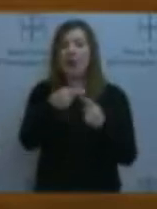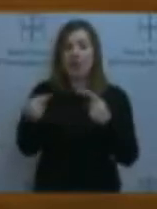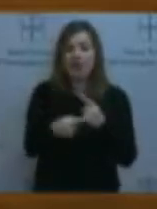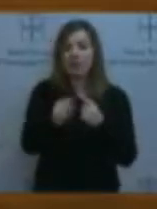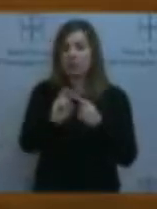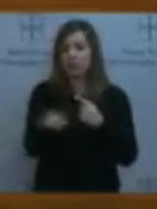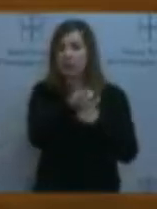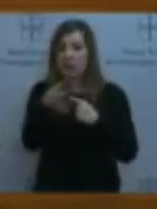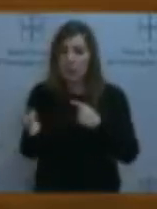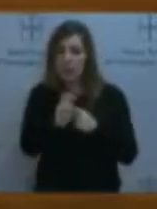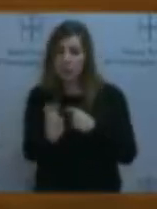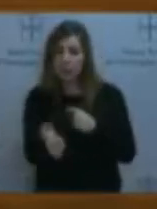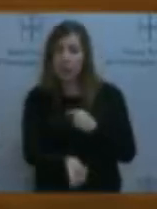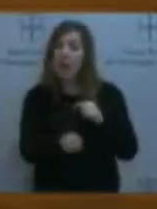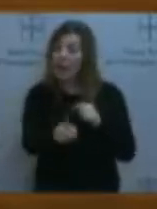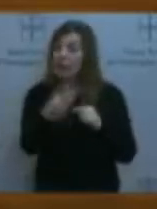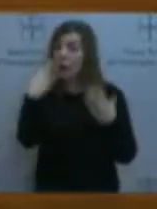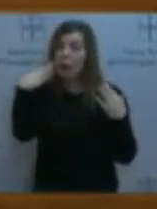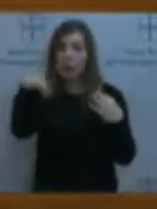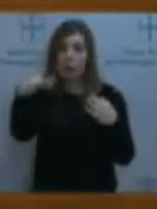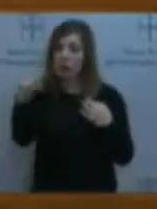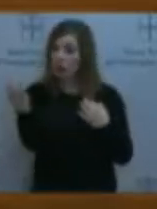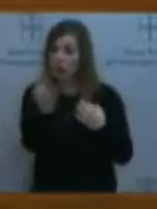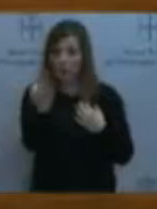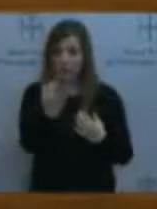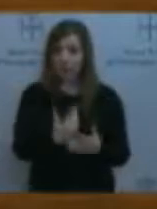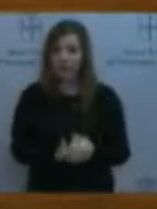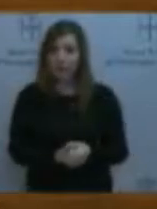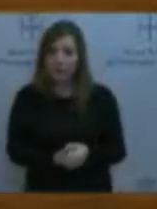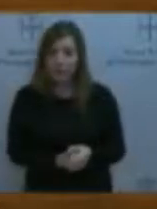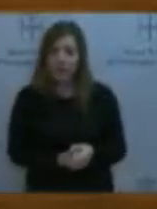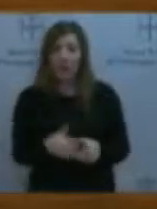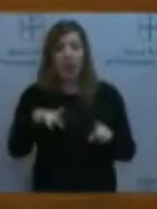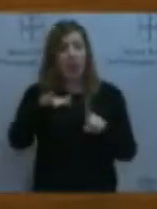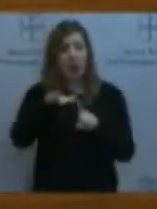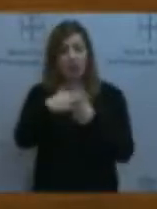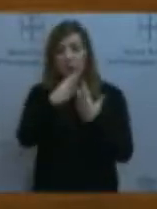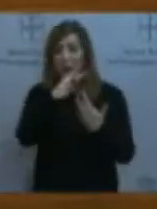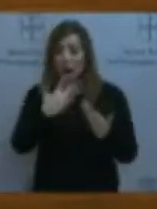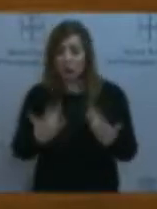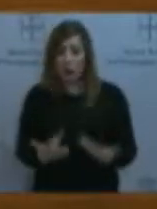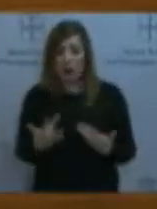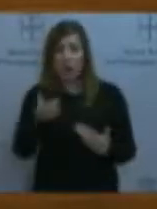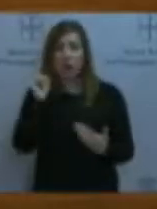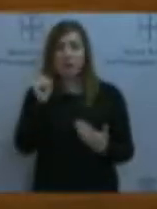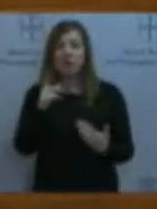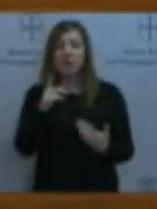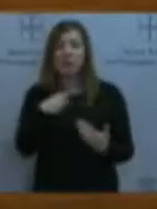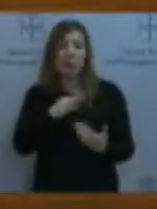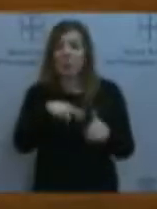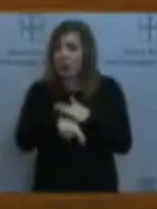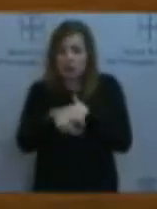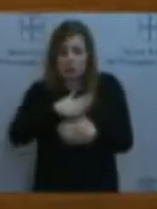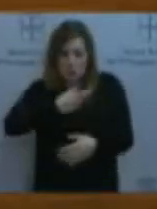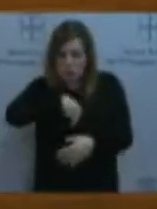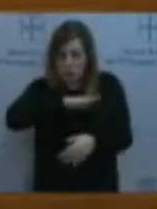Todo eso lo único que nos dice, a lo que nos interesa, es que en el contexto actual solo podemos contar con nuestros propios recursos. Tenemos